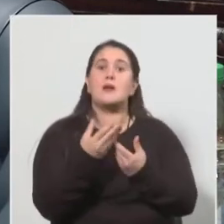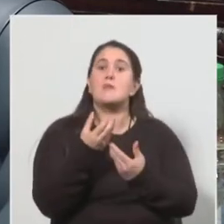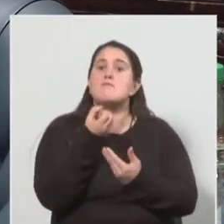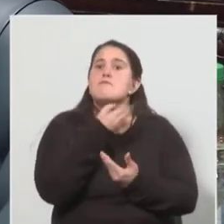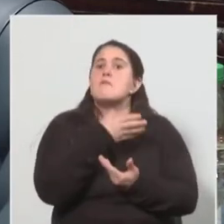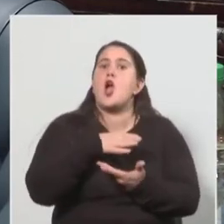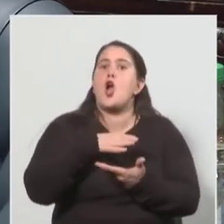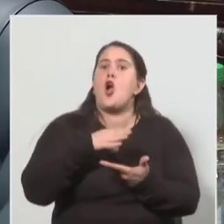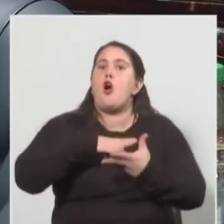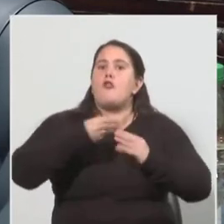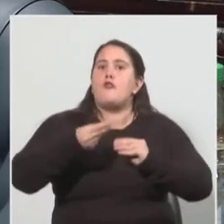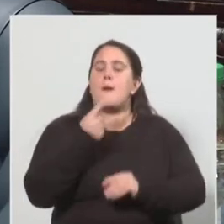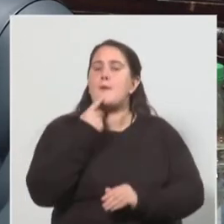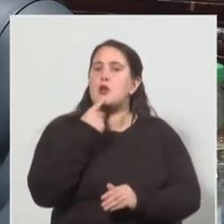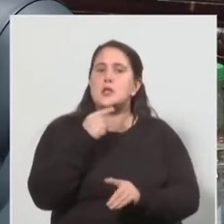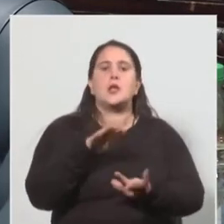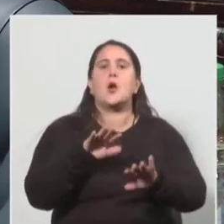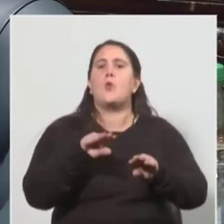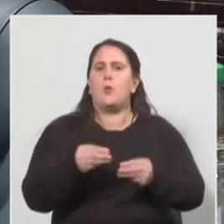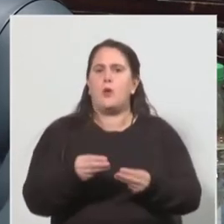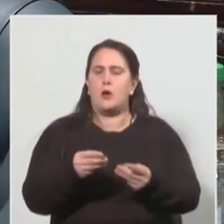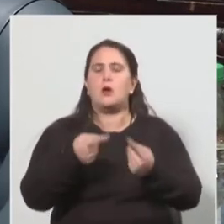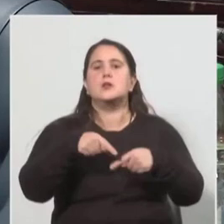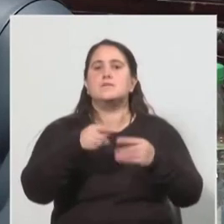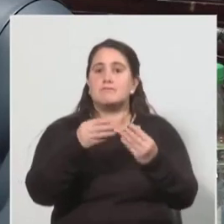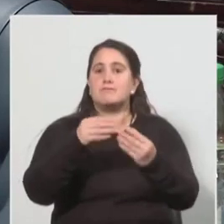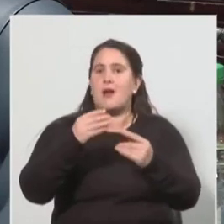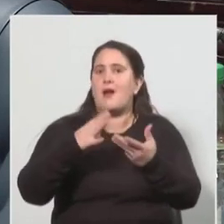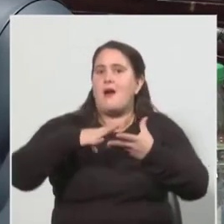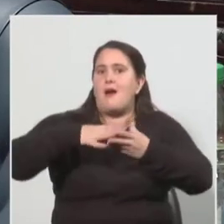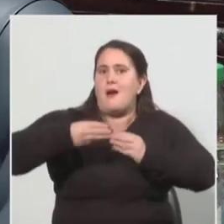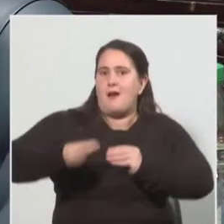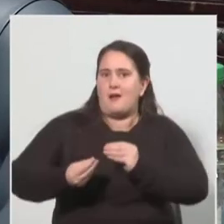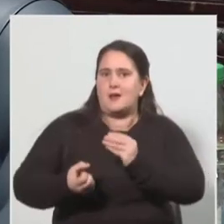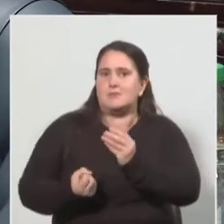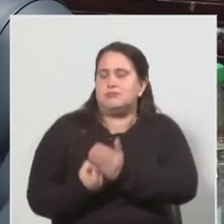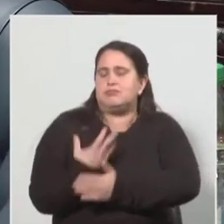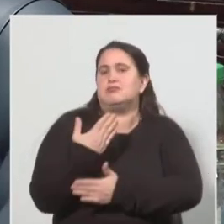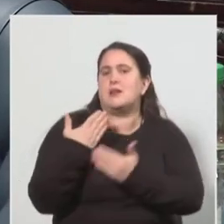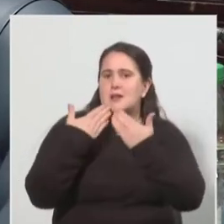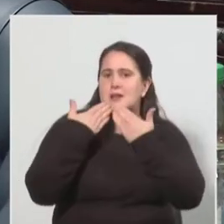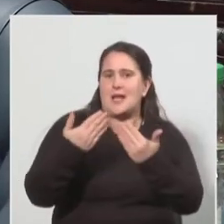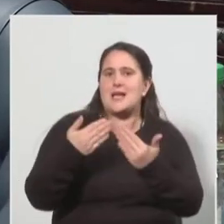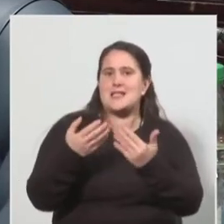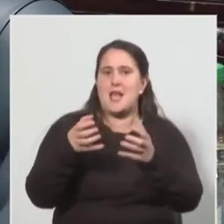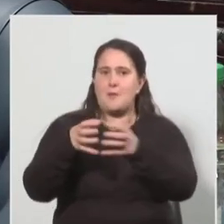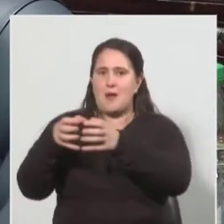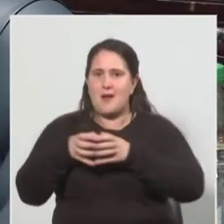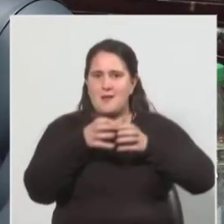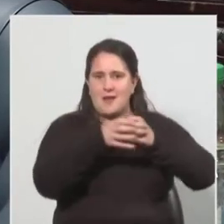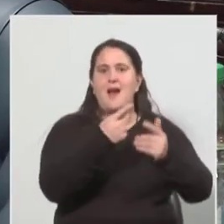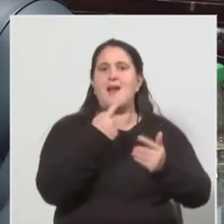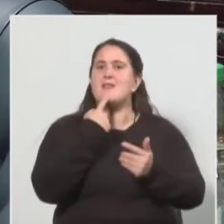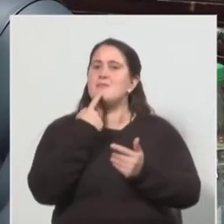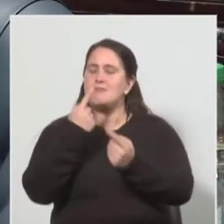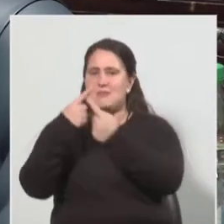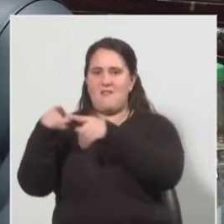político es el que está estructurado a partir del sistema de partidos políticos.